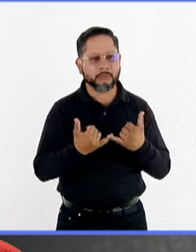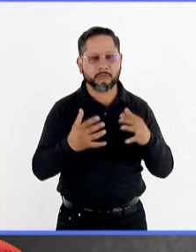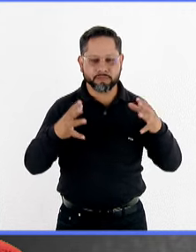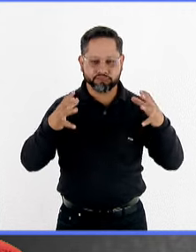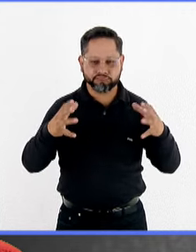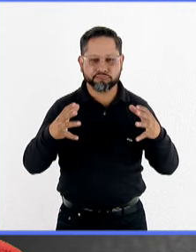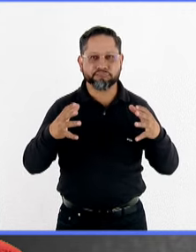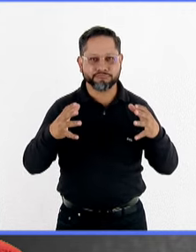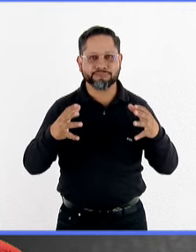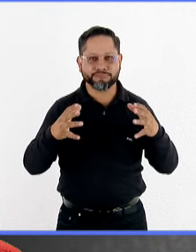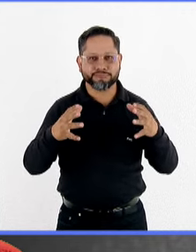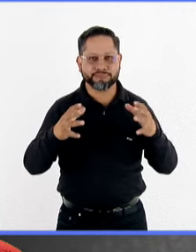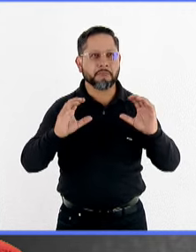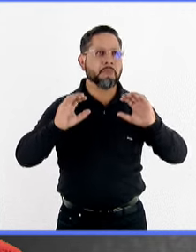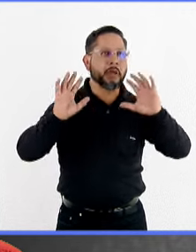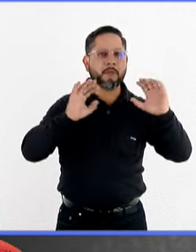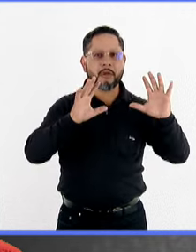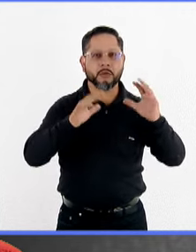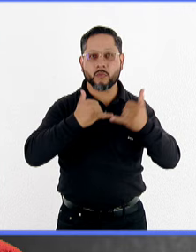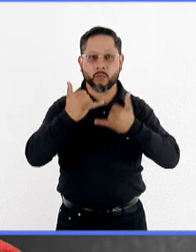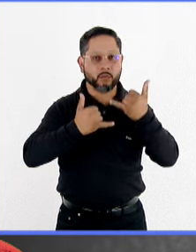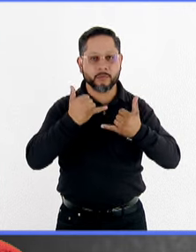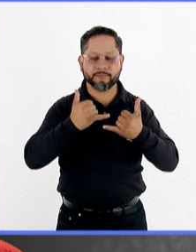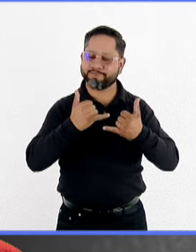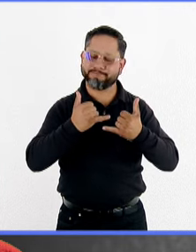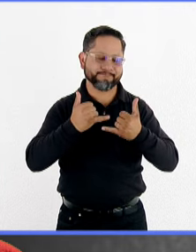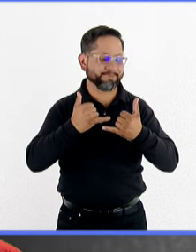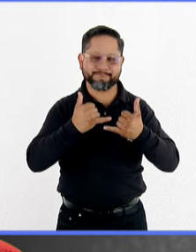pelotas. No es un espacio para jugar